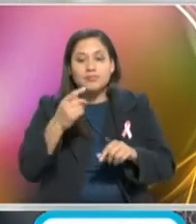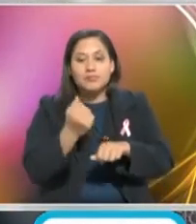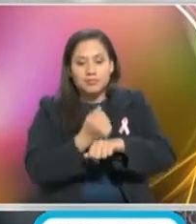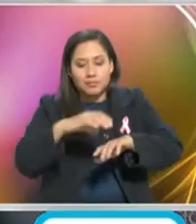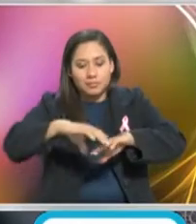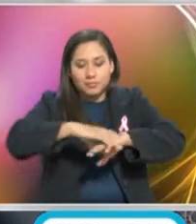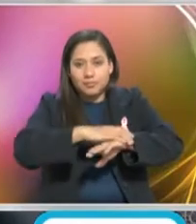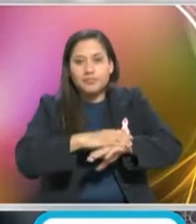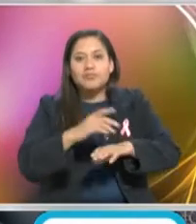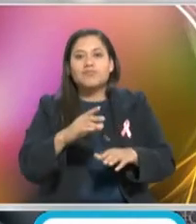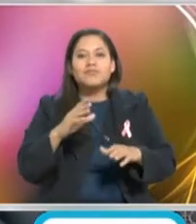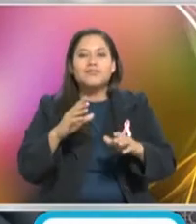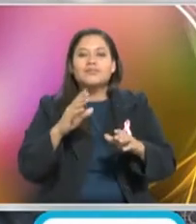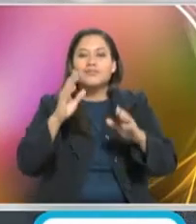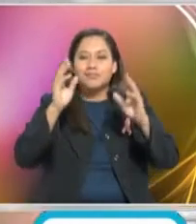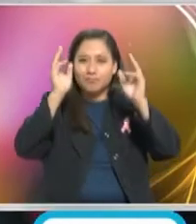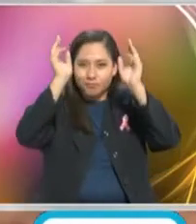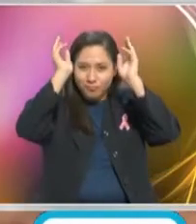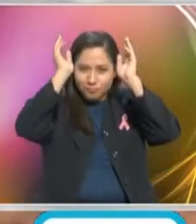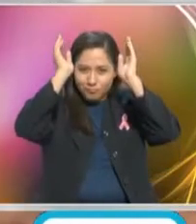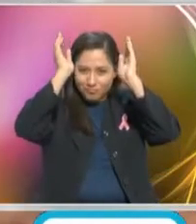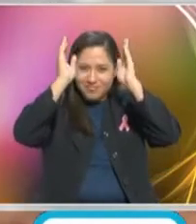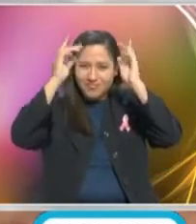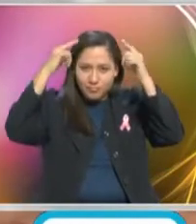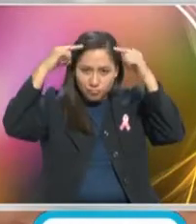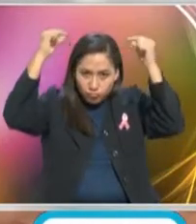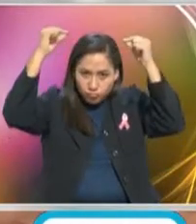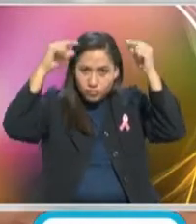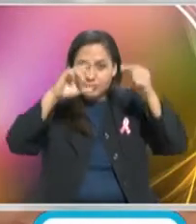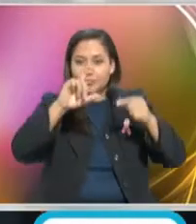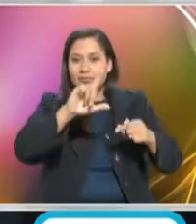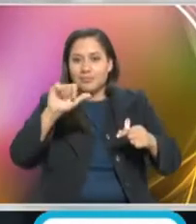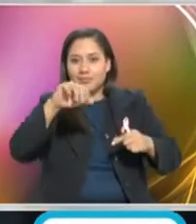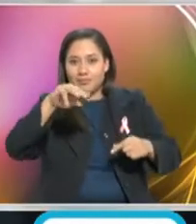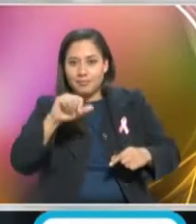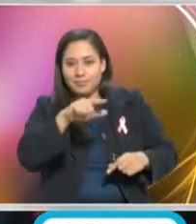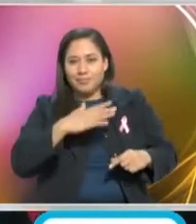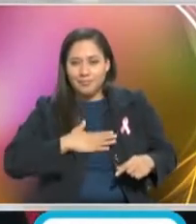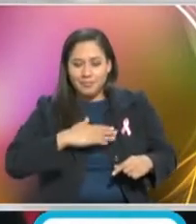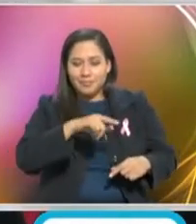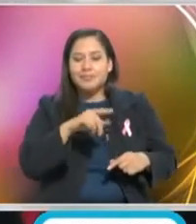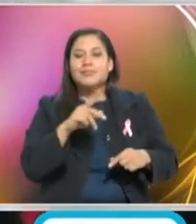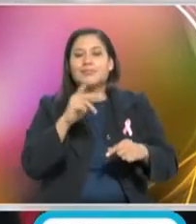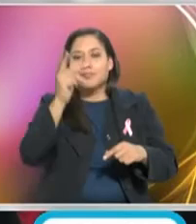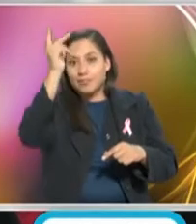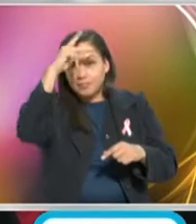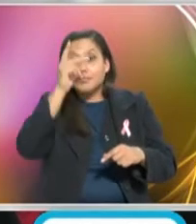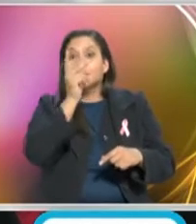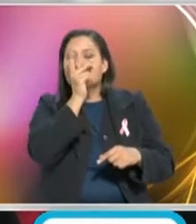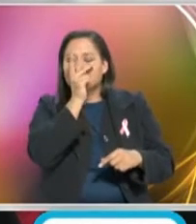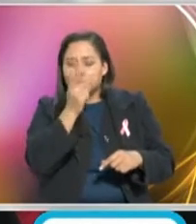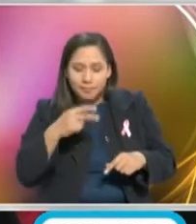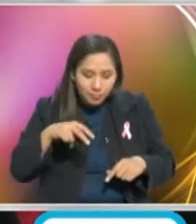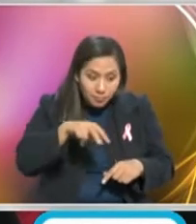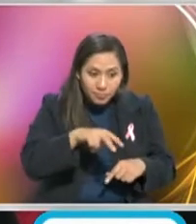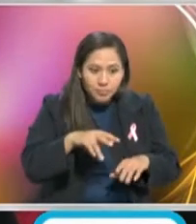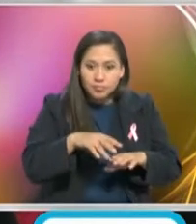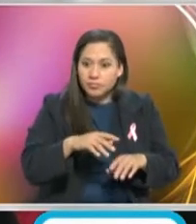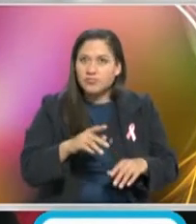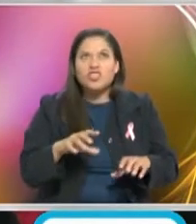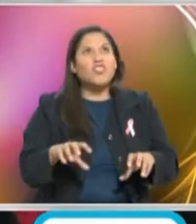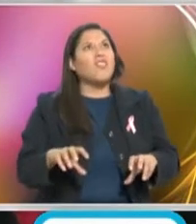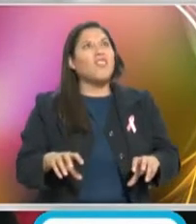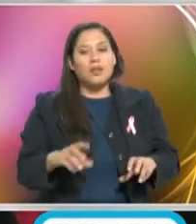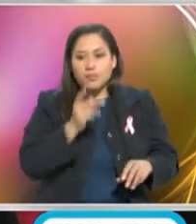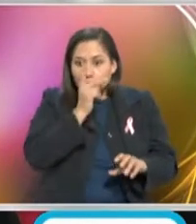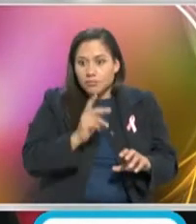de llama que le Ajá. trajo mi mamá de Perú. Y un día mi papá se levantó con las pantuflas y el jaguar se le puso el brinco. Y mi